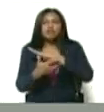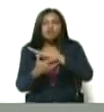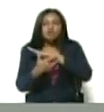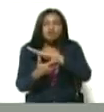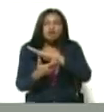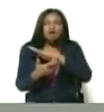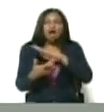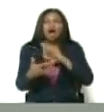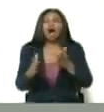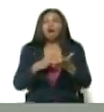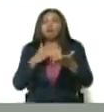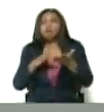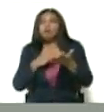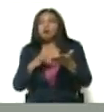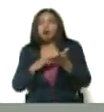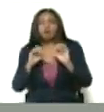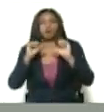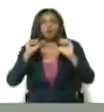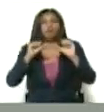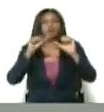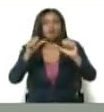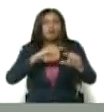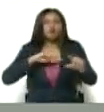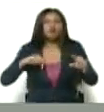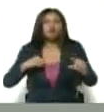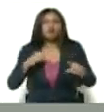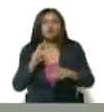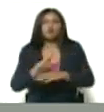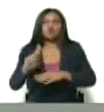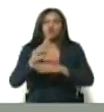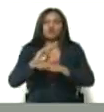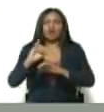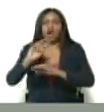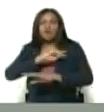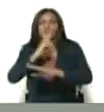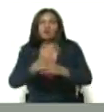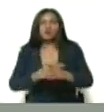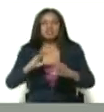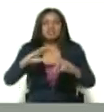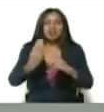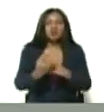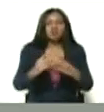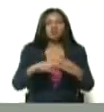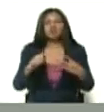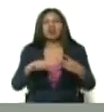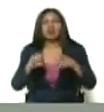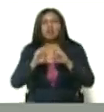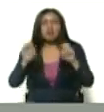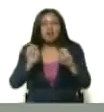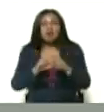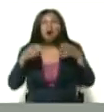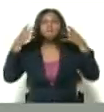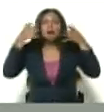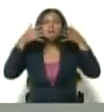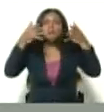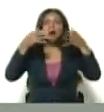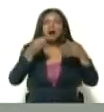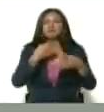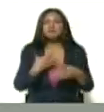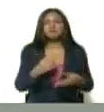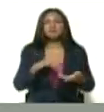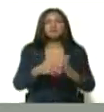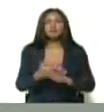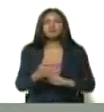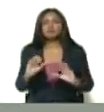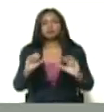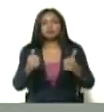digitales, tiene también un desafío de avanzar en cómo usar estos mecanismos para fortalecer la cultura, la educación, la formación. Así que bueno,